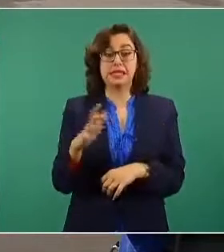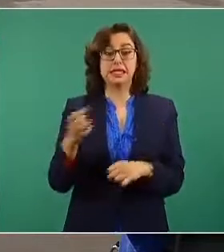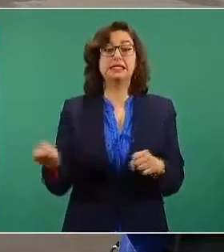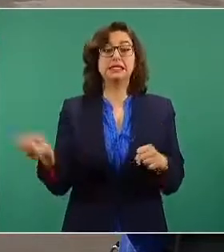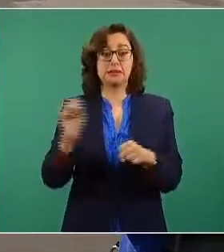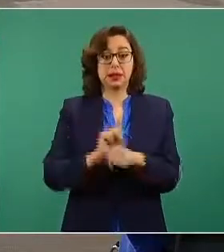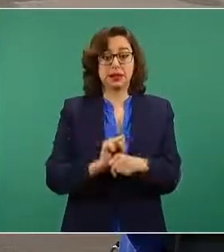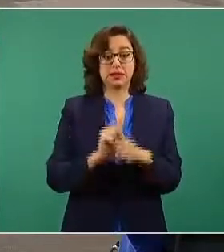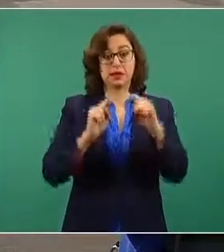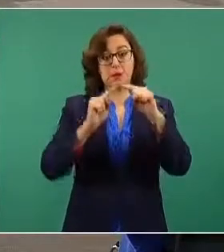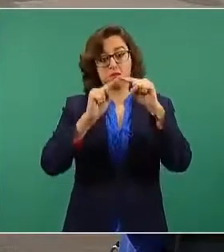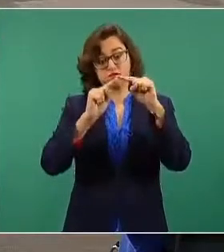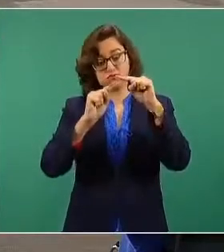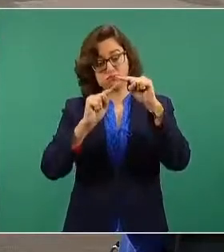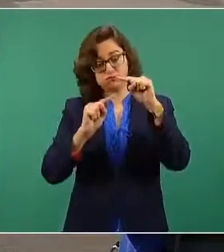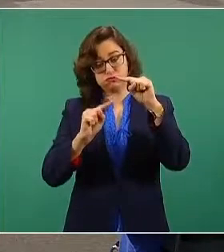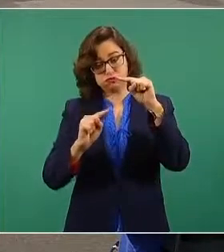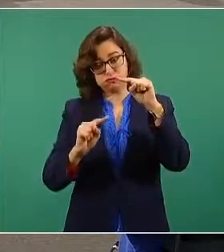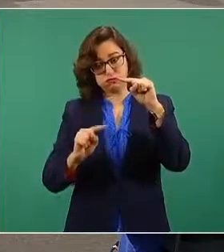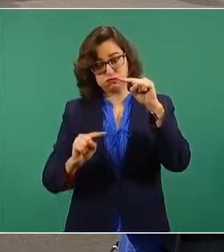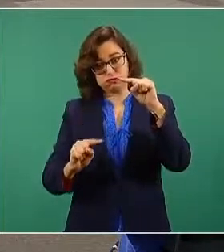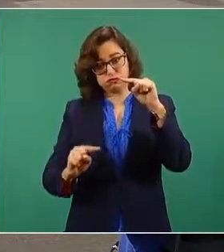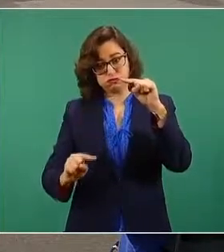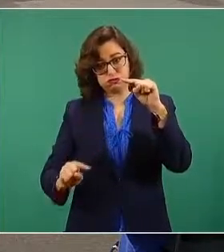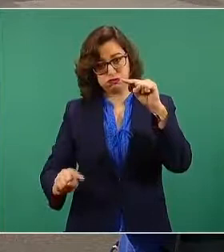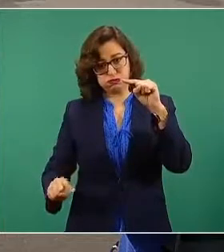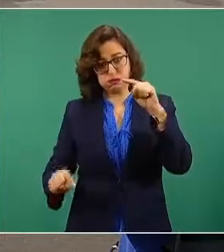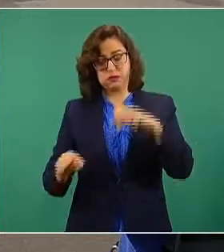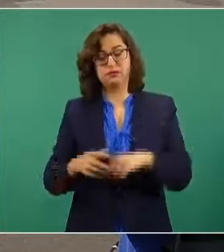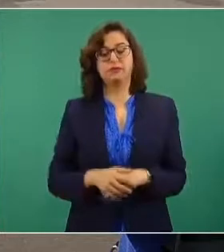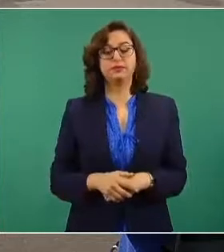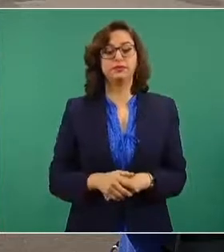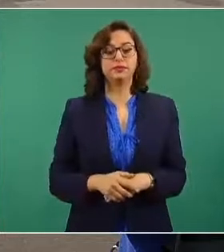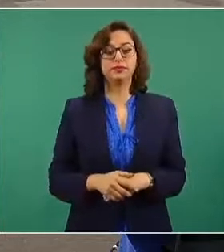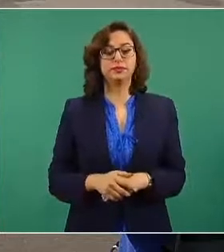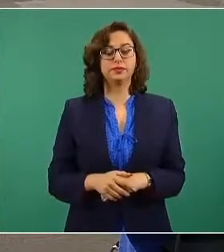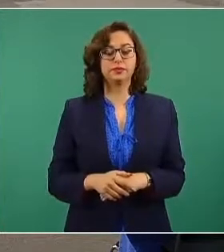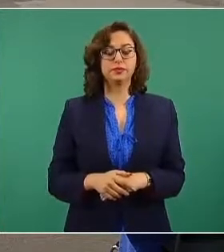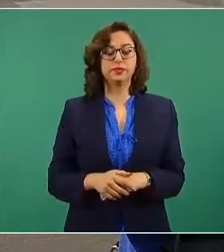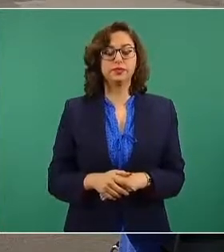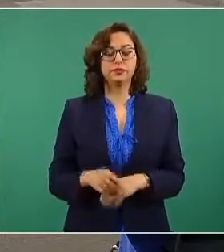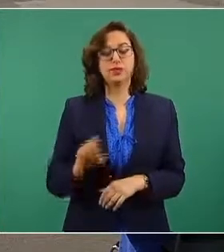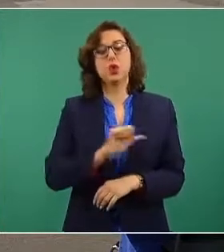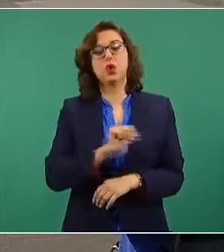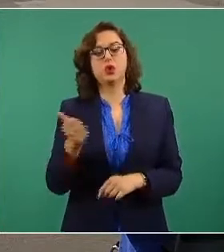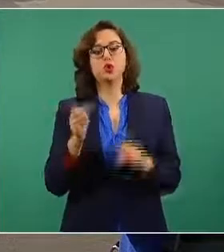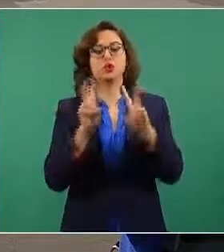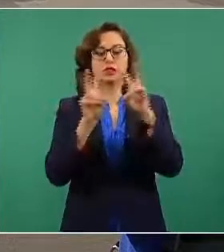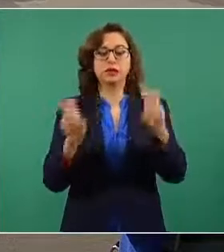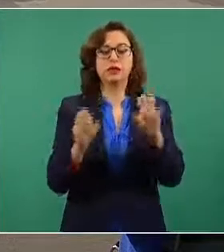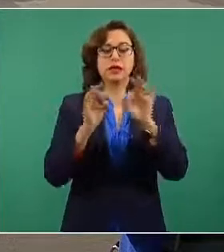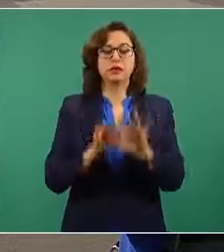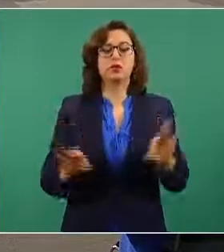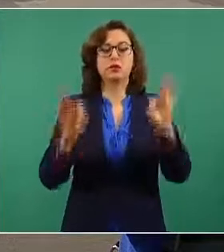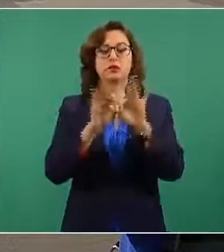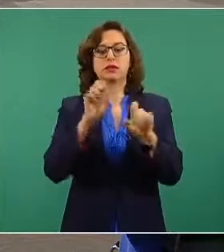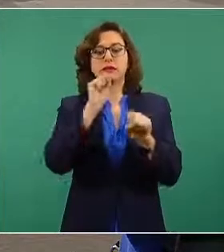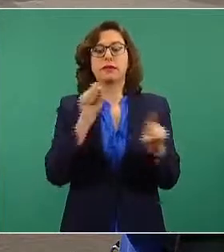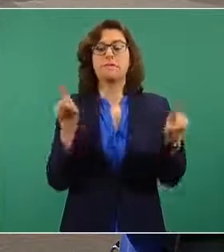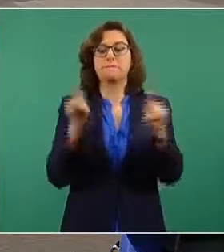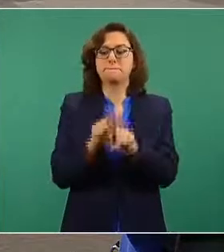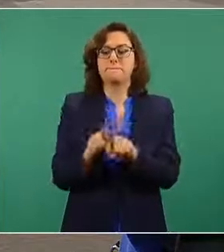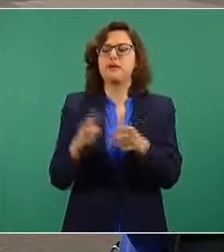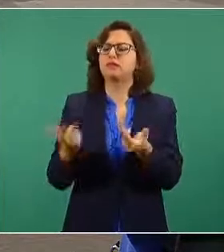momento máximo que fue en la primera semana de enero. El otro indicador que es importante es cuántos de